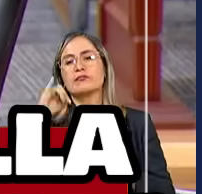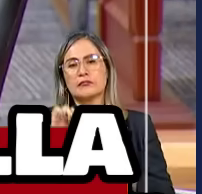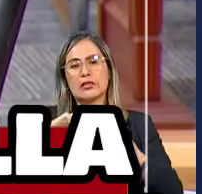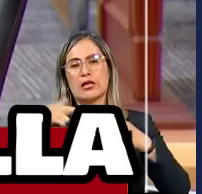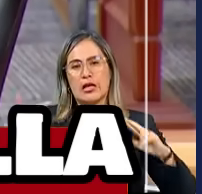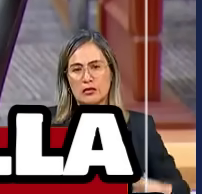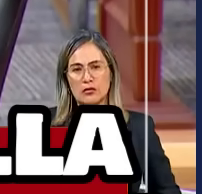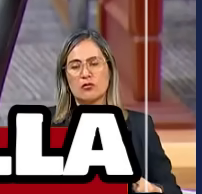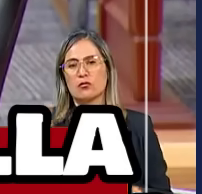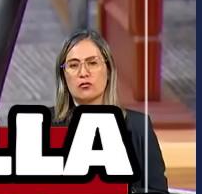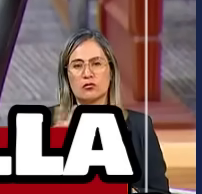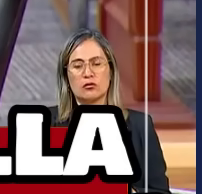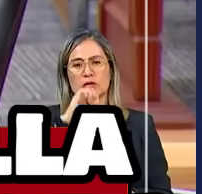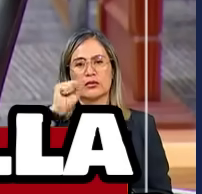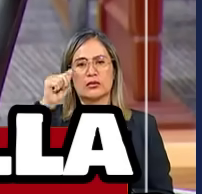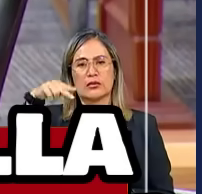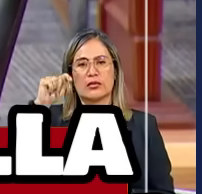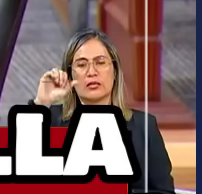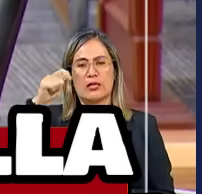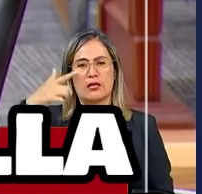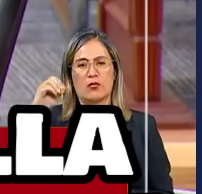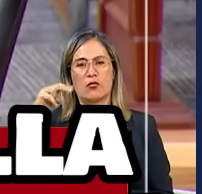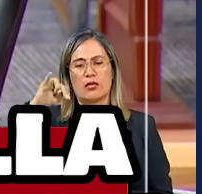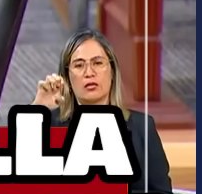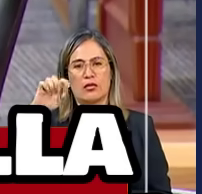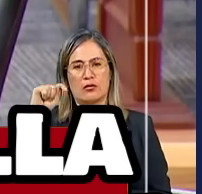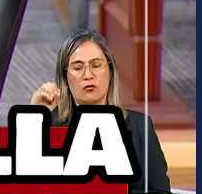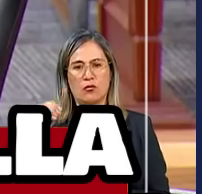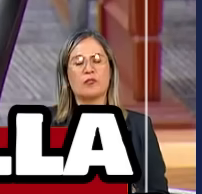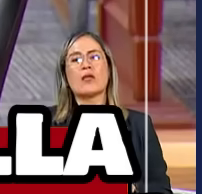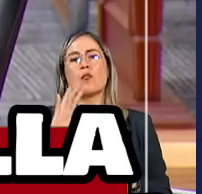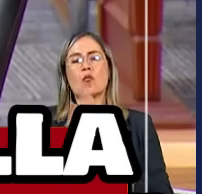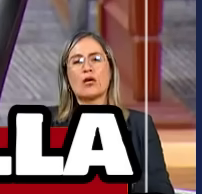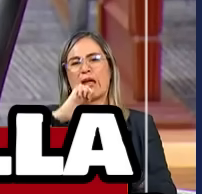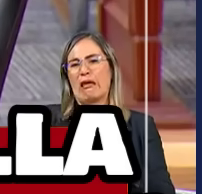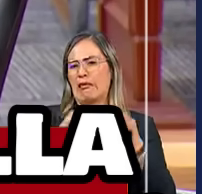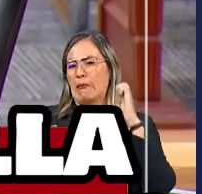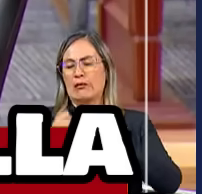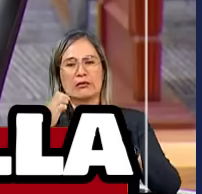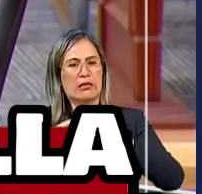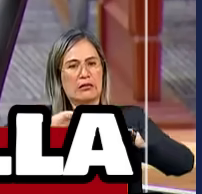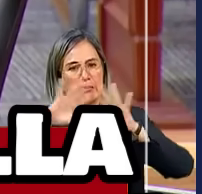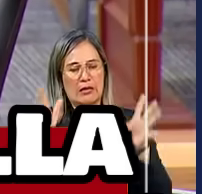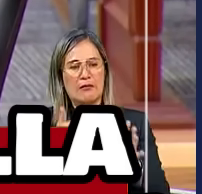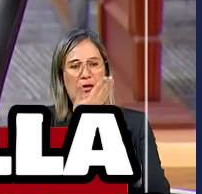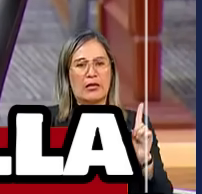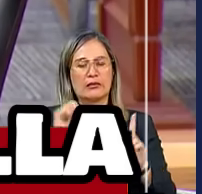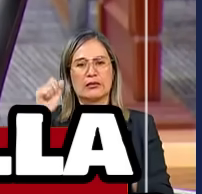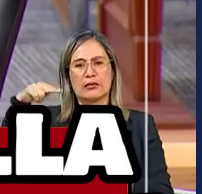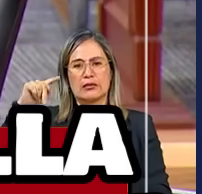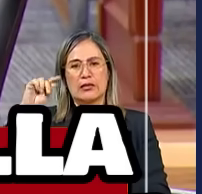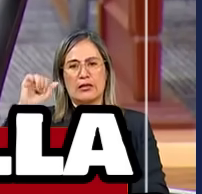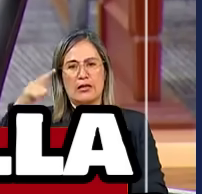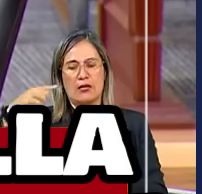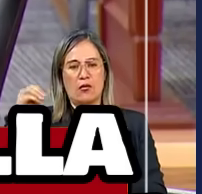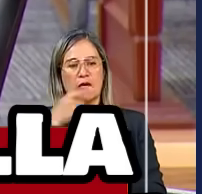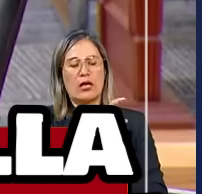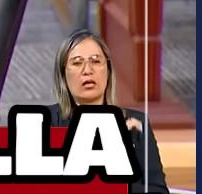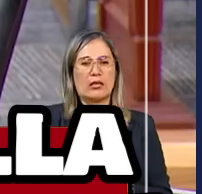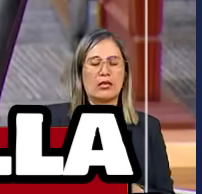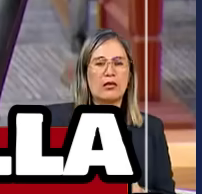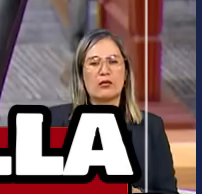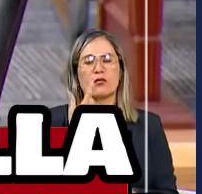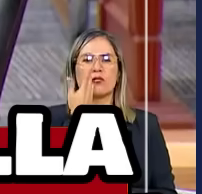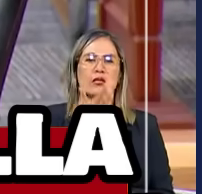relación sentimental que sostiene con Santiago Nieto Castillo. Ello al existir una enemistad notoria manifiesta entre su cónyuge Santiago Nieto Castillo y el aspirante candidato a